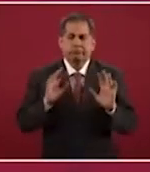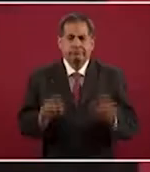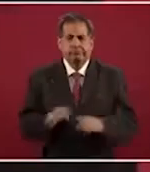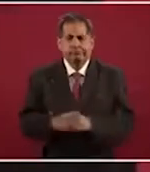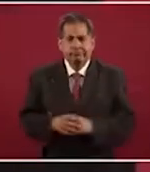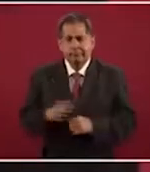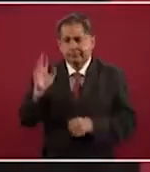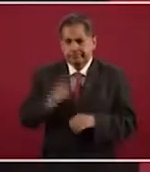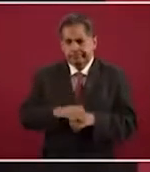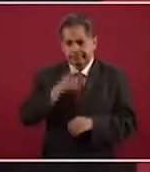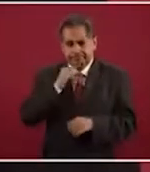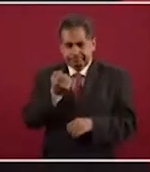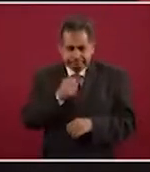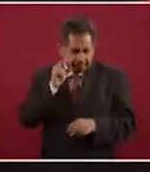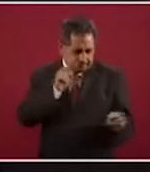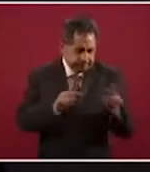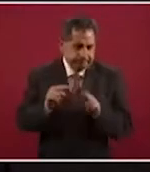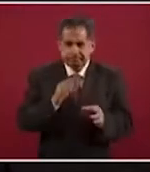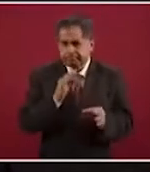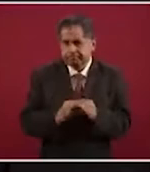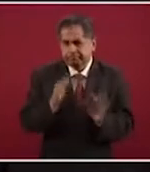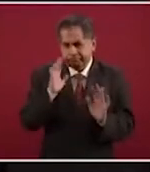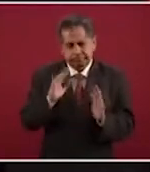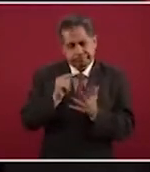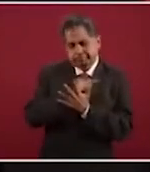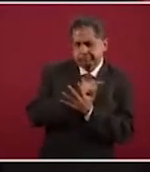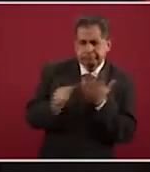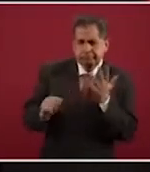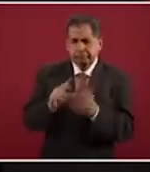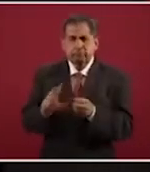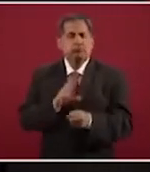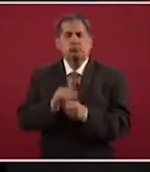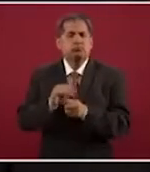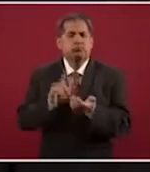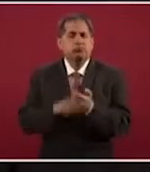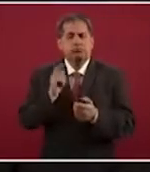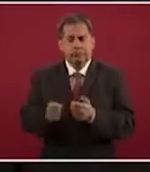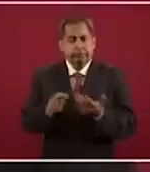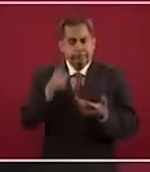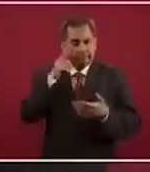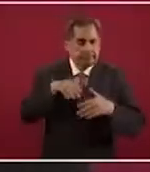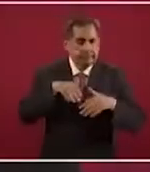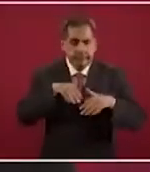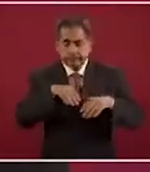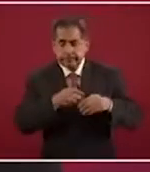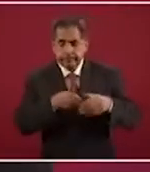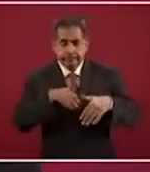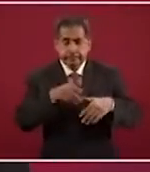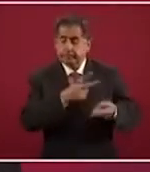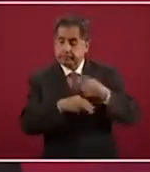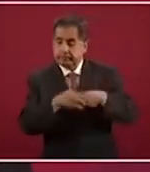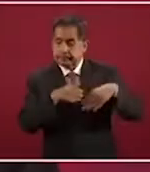ser más eficientes en todo lo que son entradas de